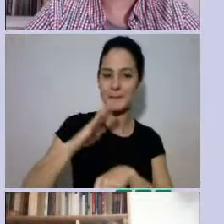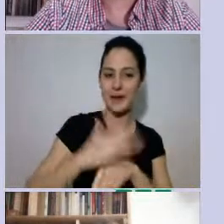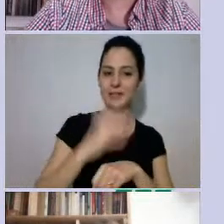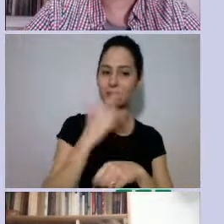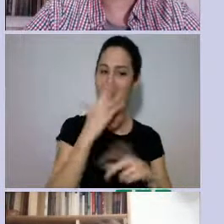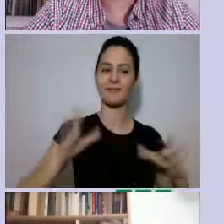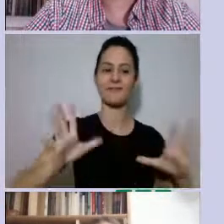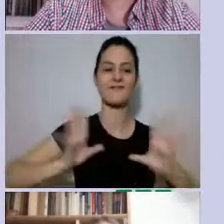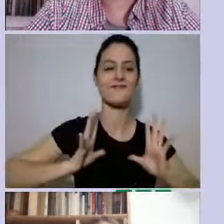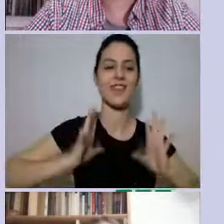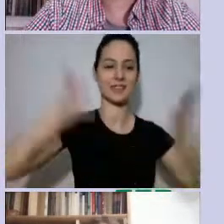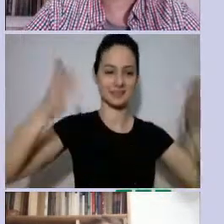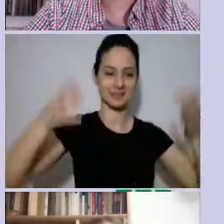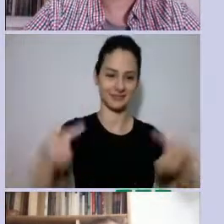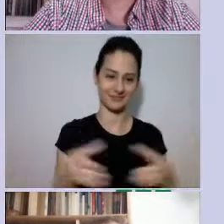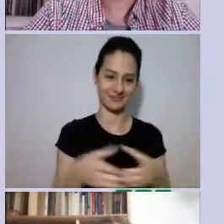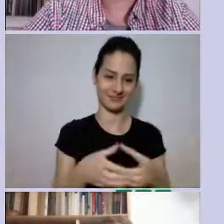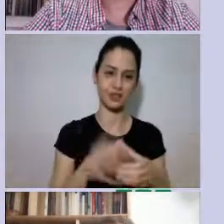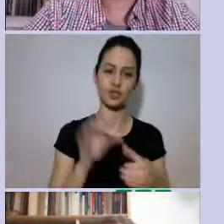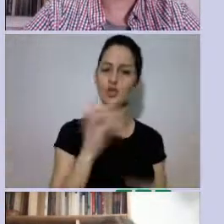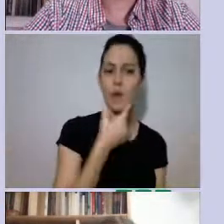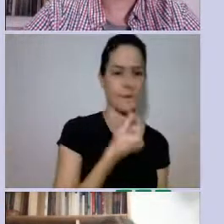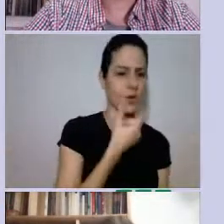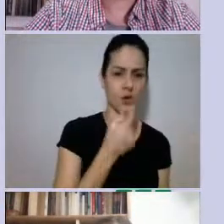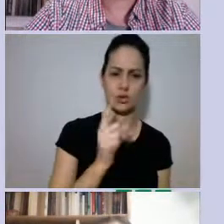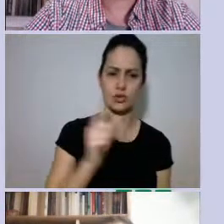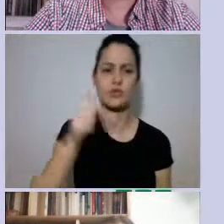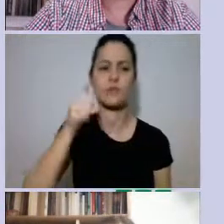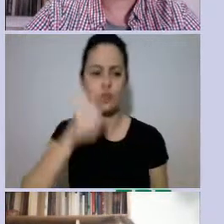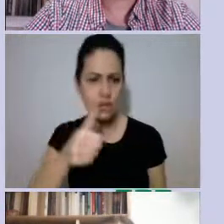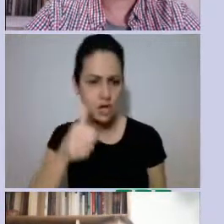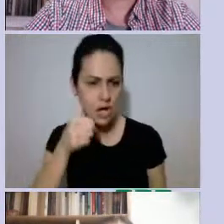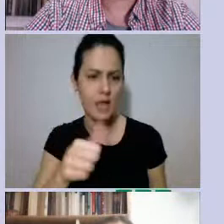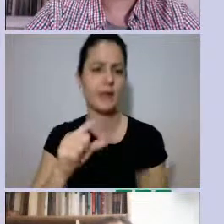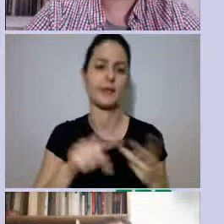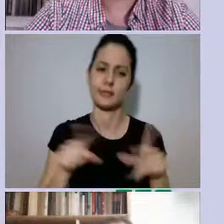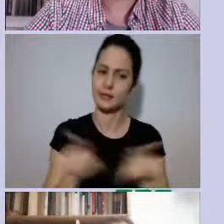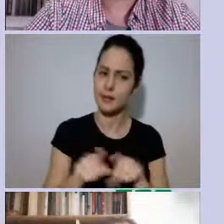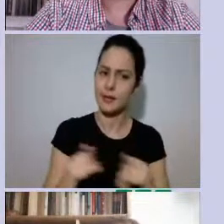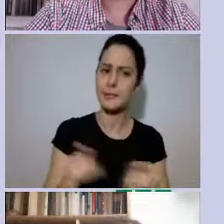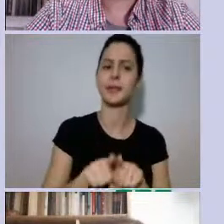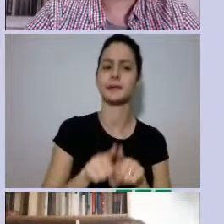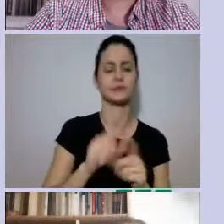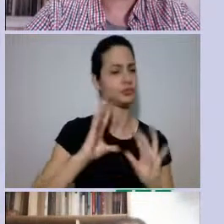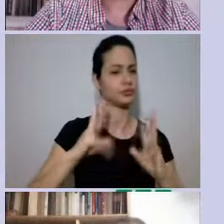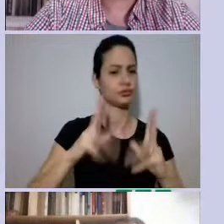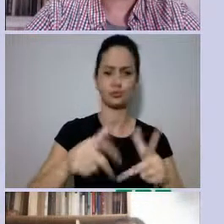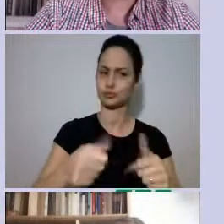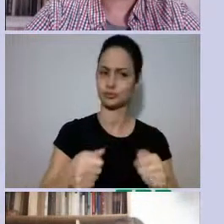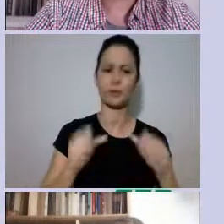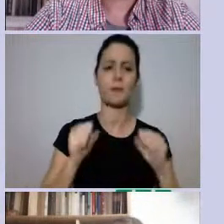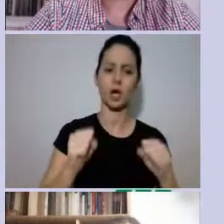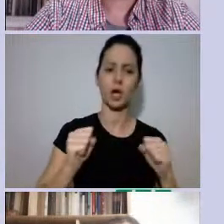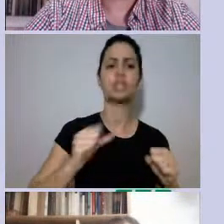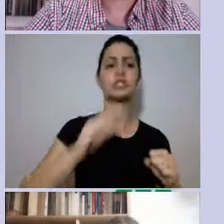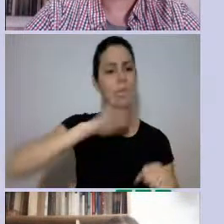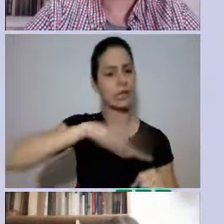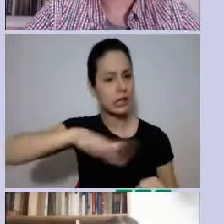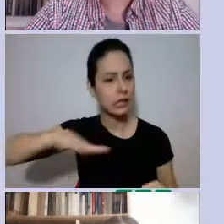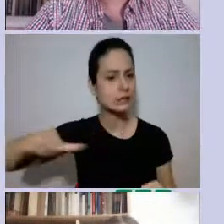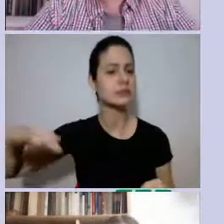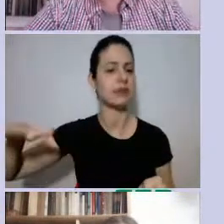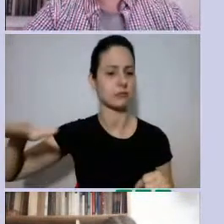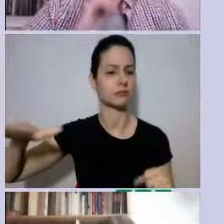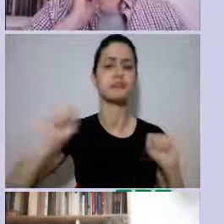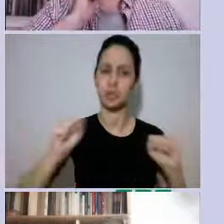en la cual no solamente los hombres, las mujeres mayores, sino también jóvenes y aún los niños y niñas